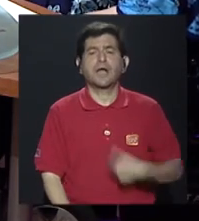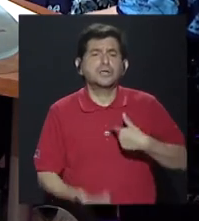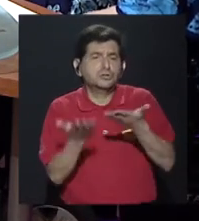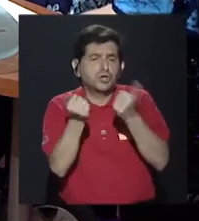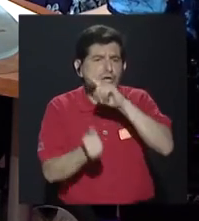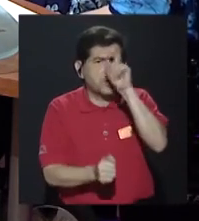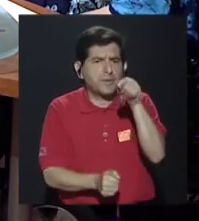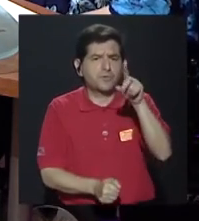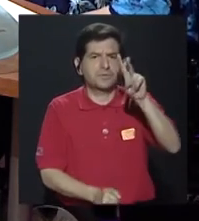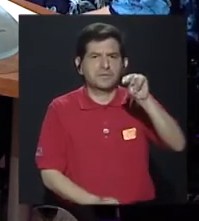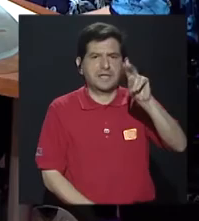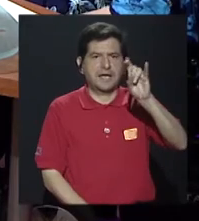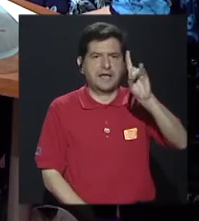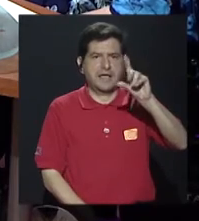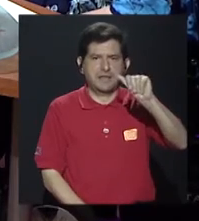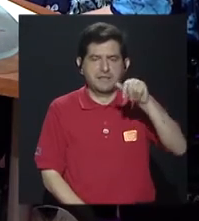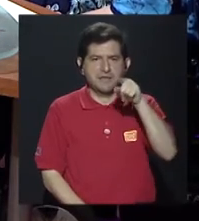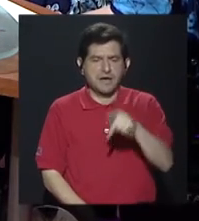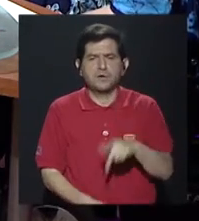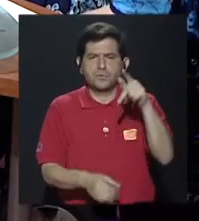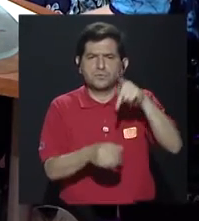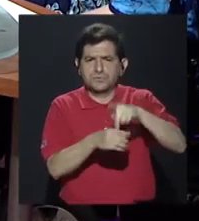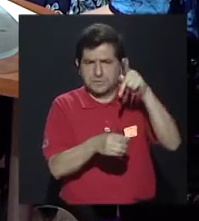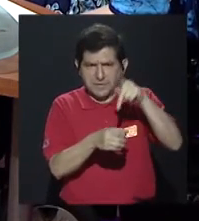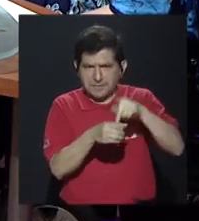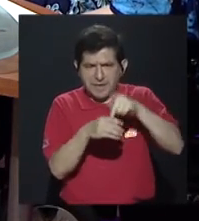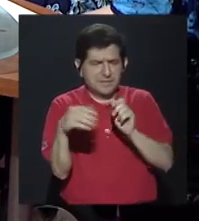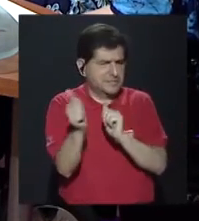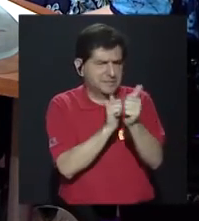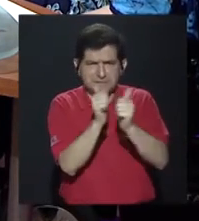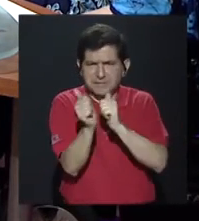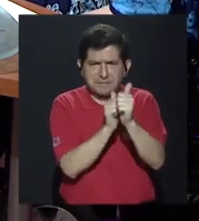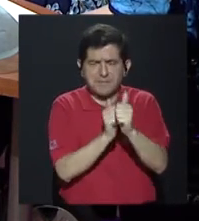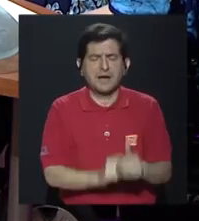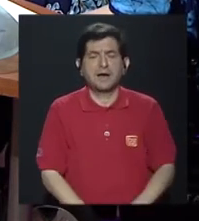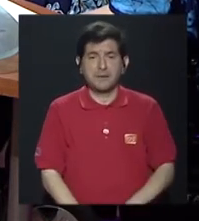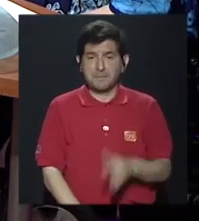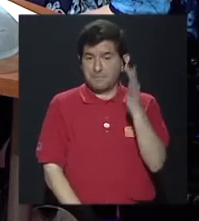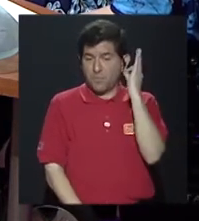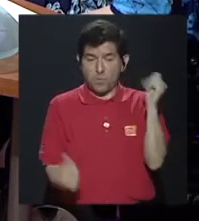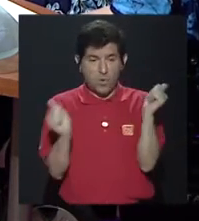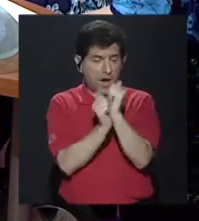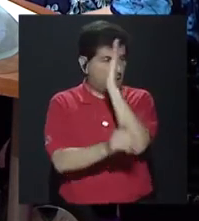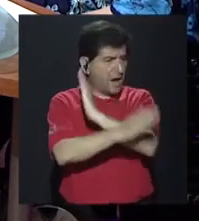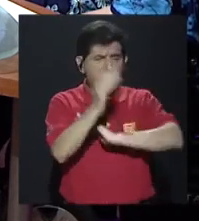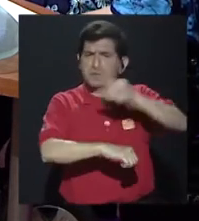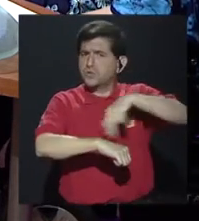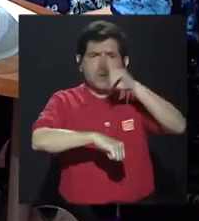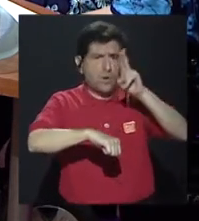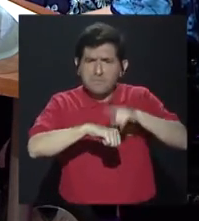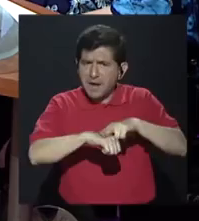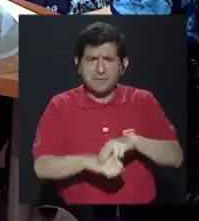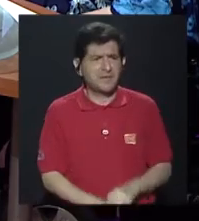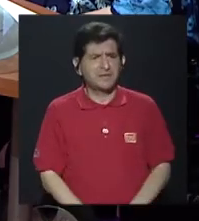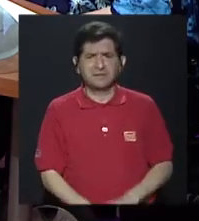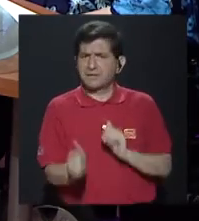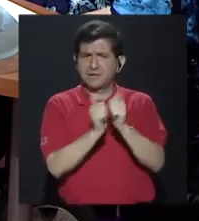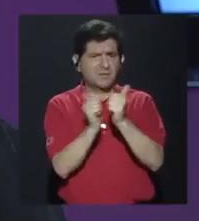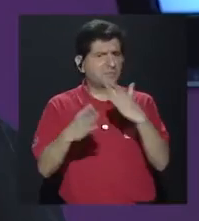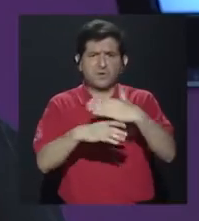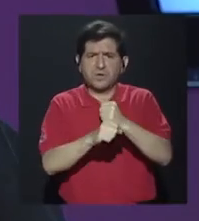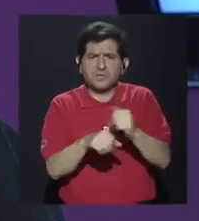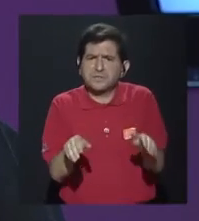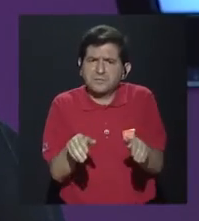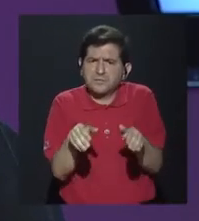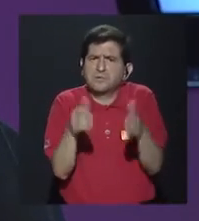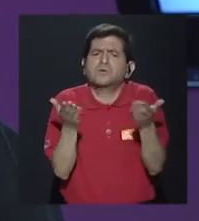preguntarte, Nidia, ¿cómo fue que te involucraste en hacer deporte cuando las mujeres con discapacidad por lo general no hacemos deporte?